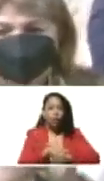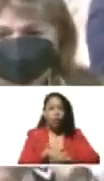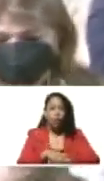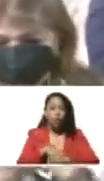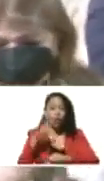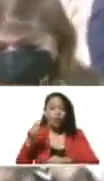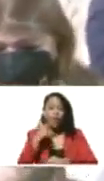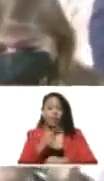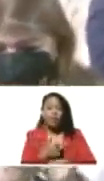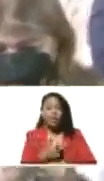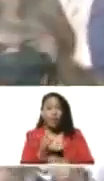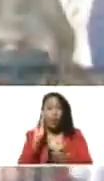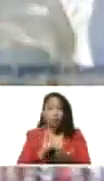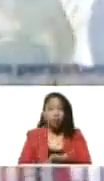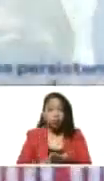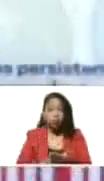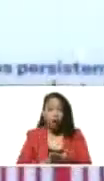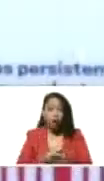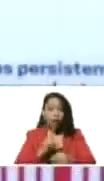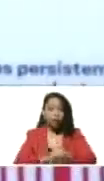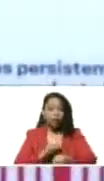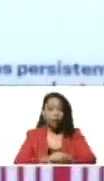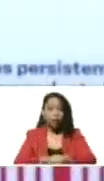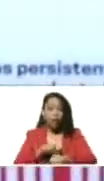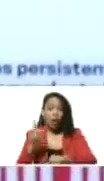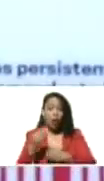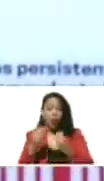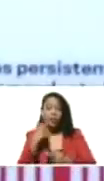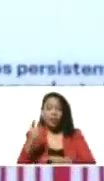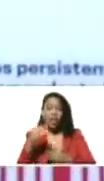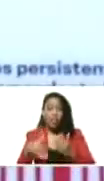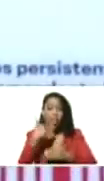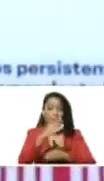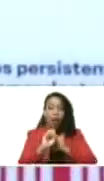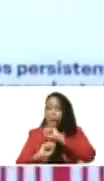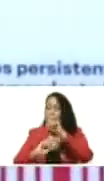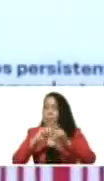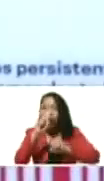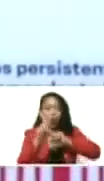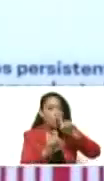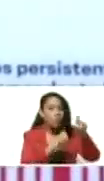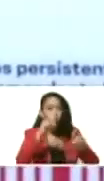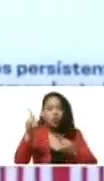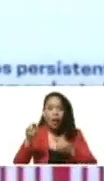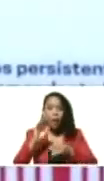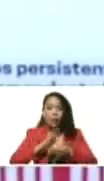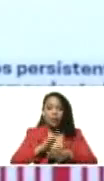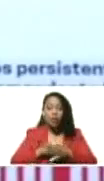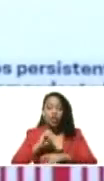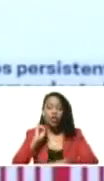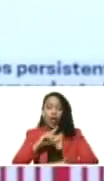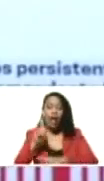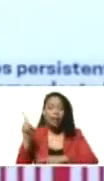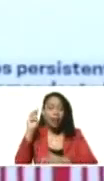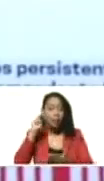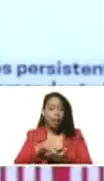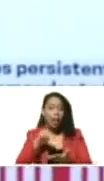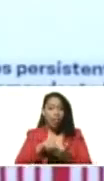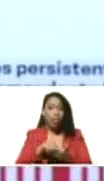ubicado en los espacios, en los tiempos? Es como lo decía él, luego de esta consulta, la consulta que pasó históricamente aquí en